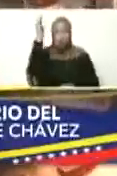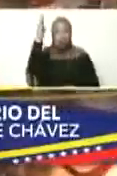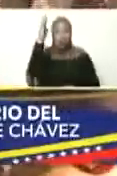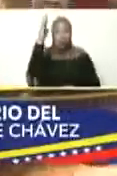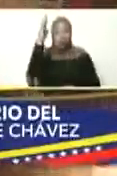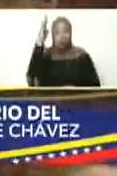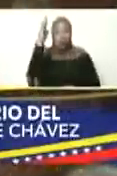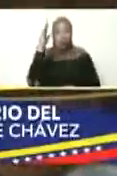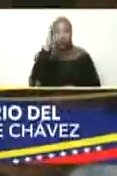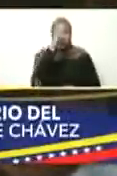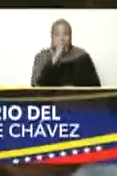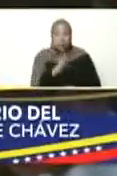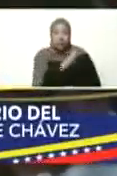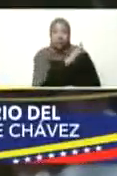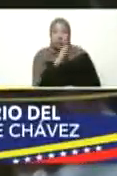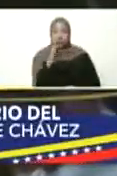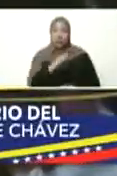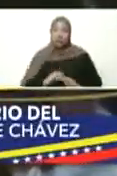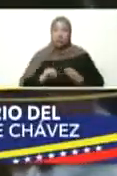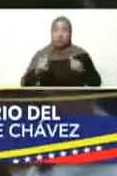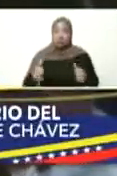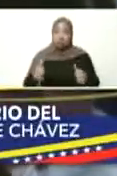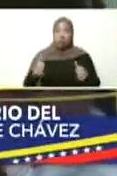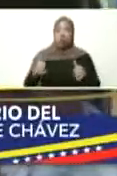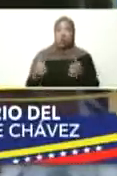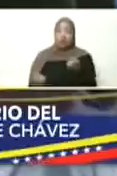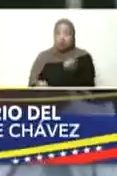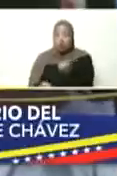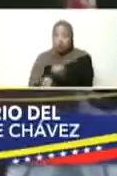vamos entonces, está arrancando la cosecha, Ángel.